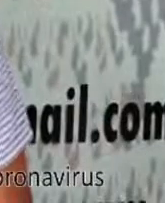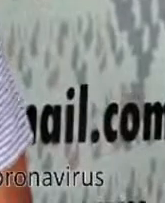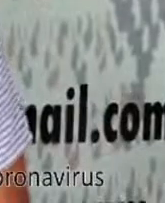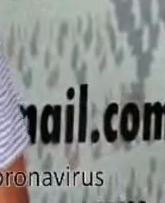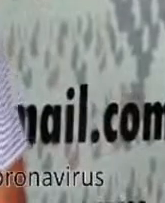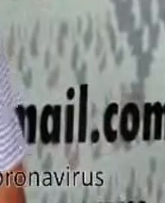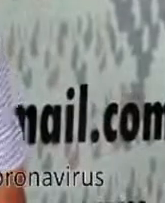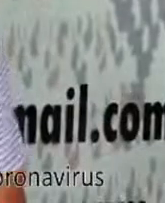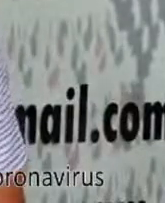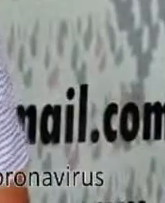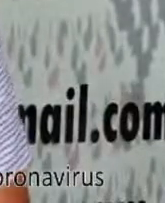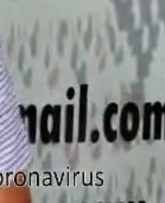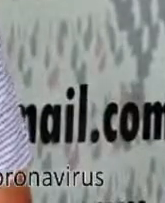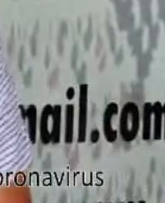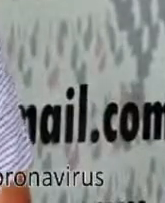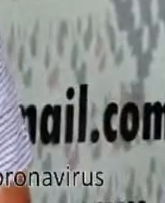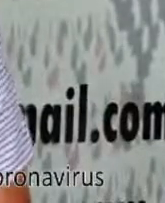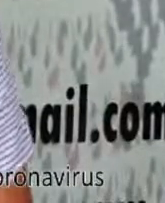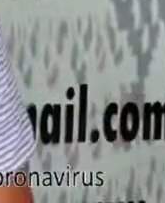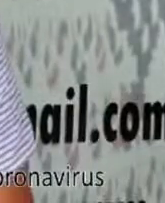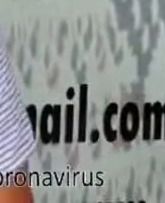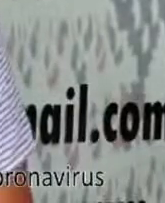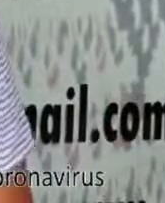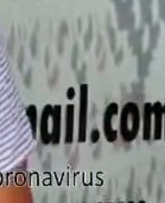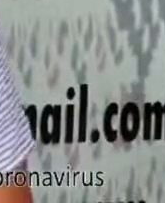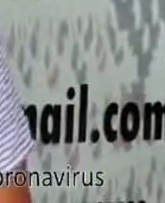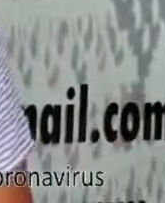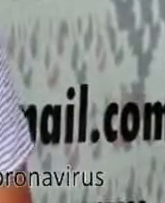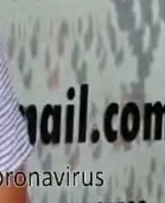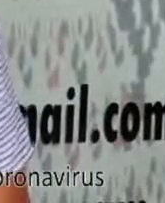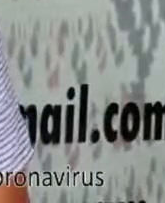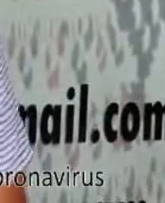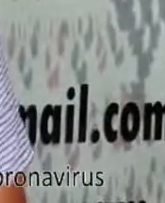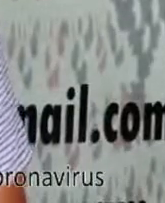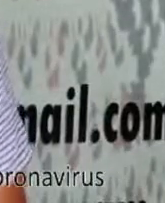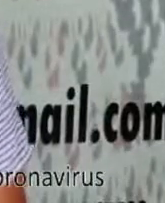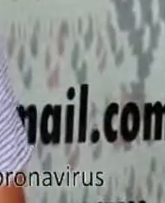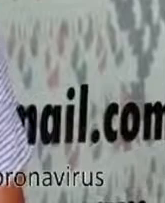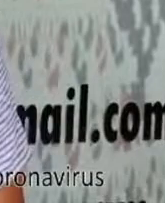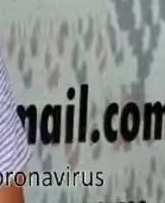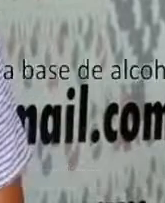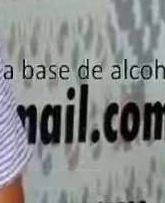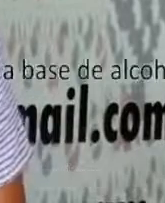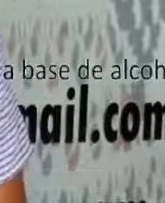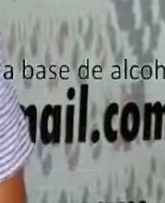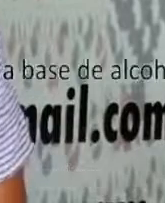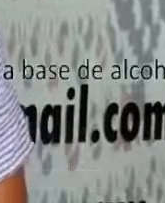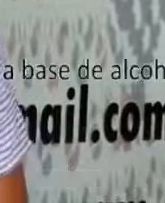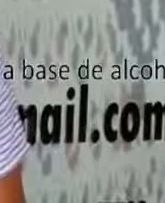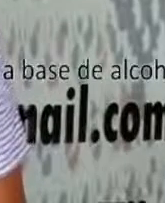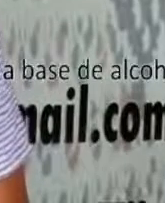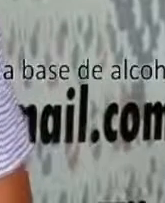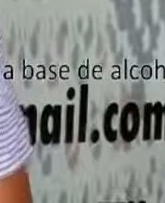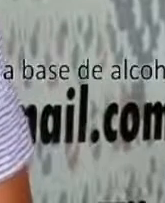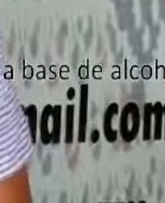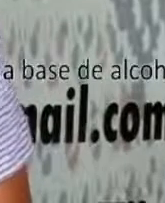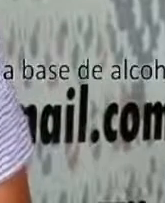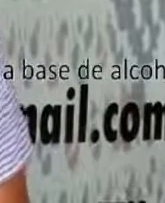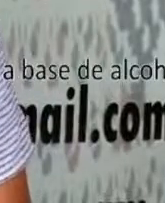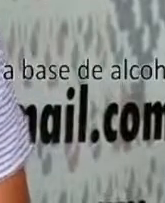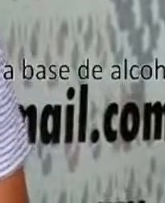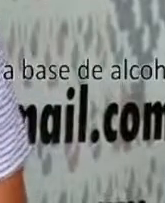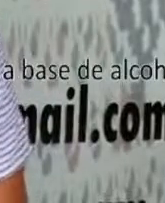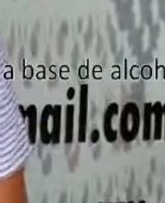Chachajawi, chije chachajea wuchpachtake, rela ushlan kimek at alamahuachje coronavirus. Chachajkore